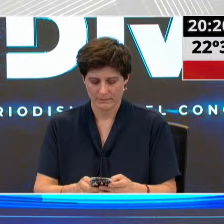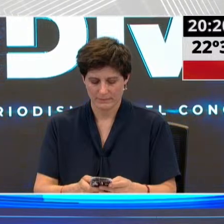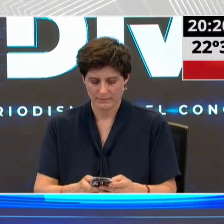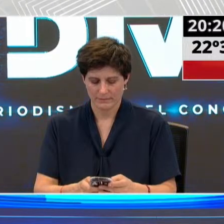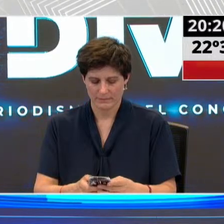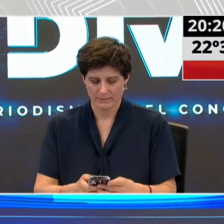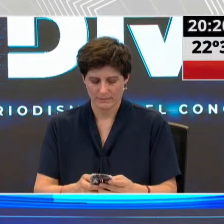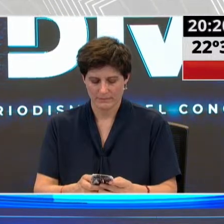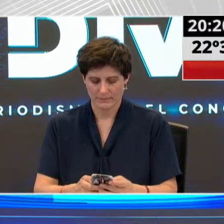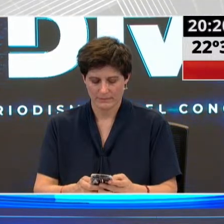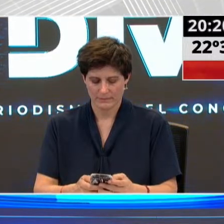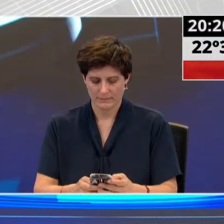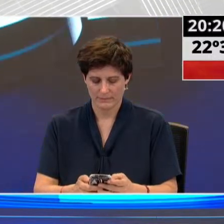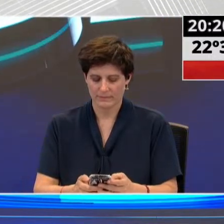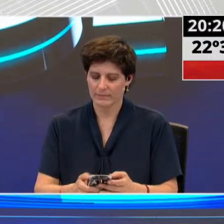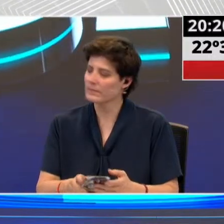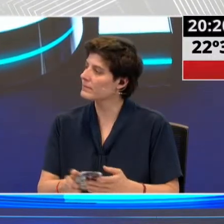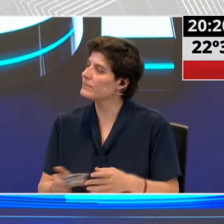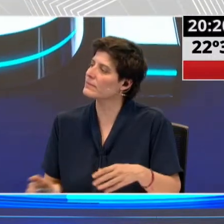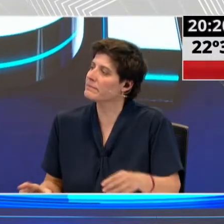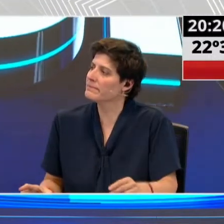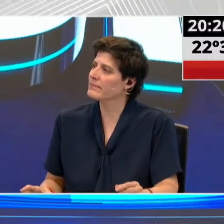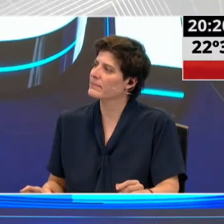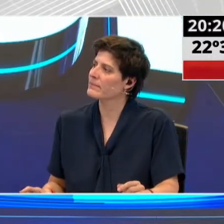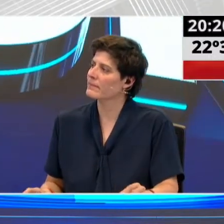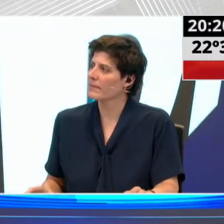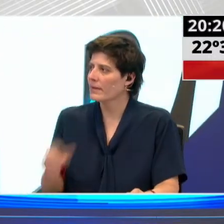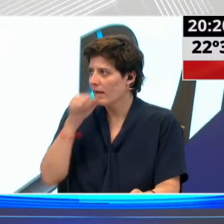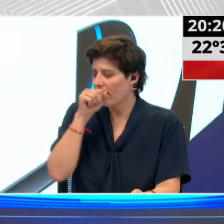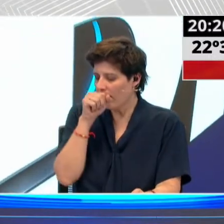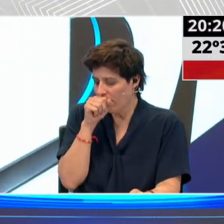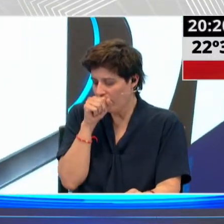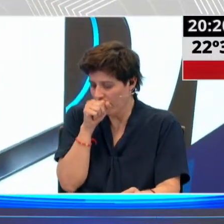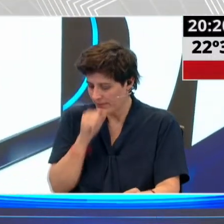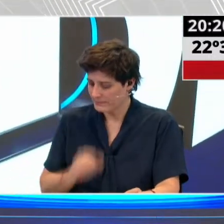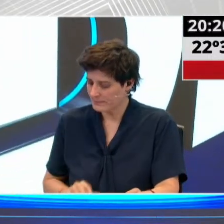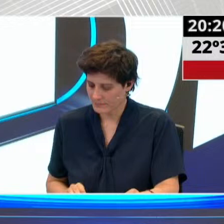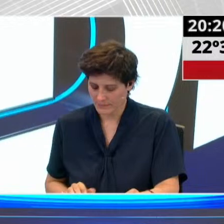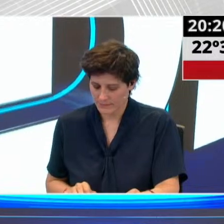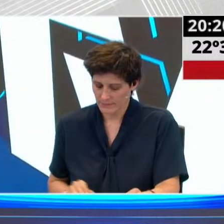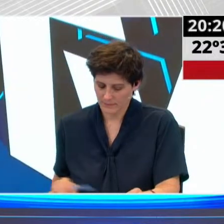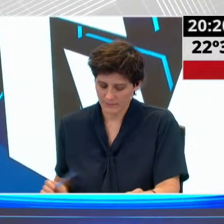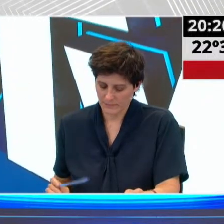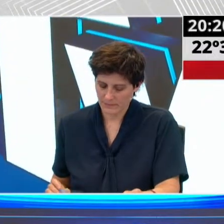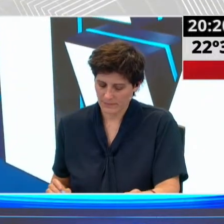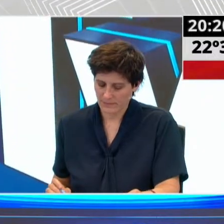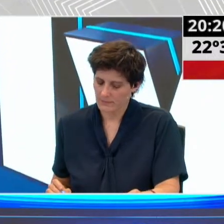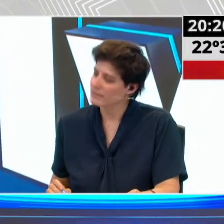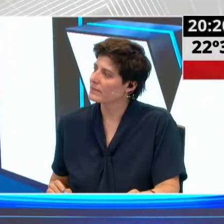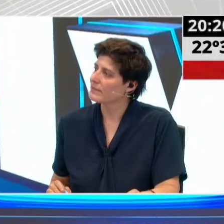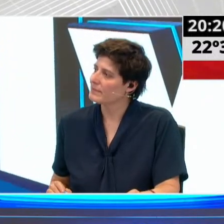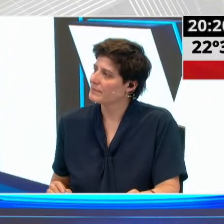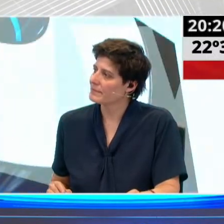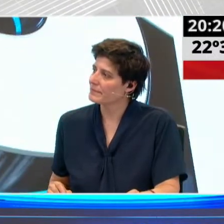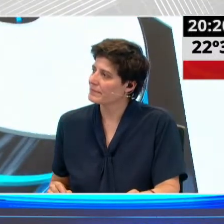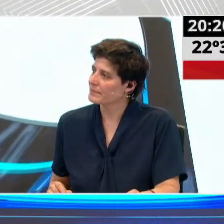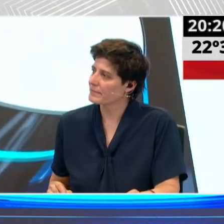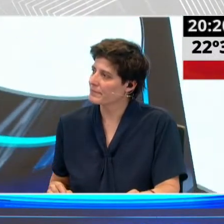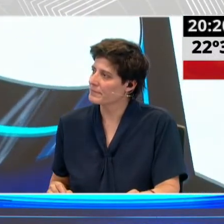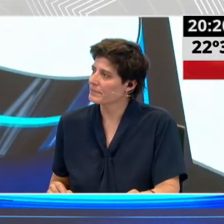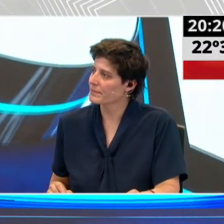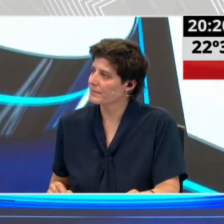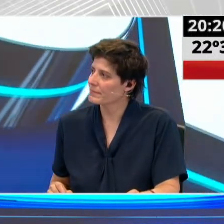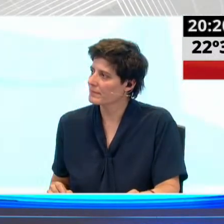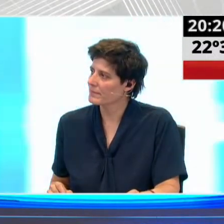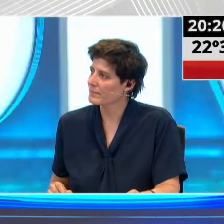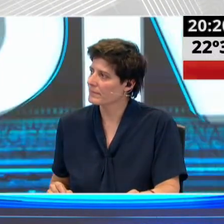no iban a recurrir a una fuerza aliada. Y en ese contexto, bueno, Sago finalmente es el